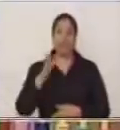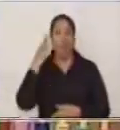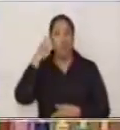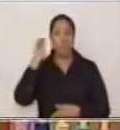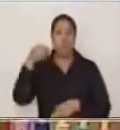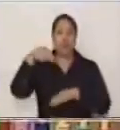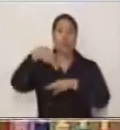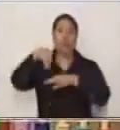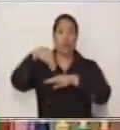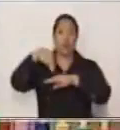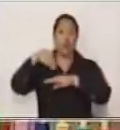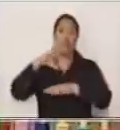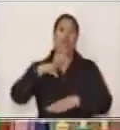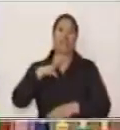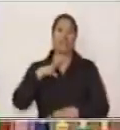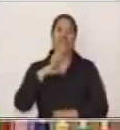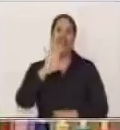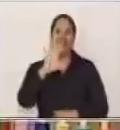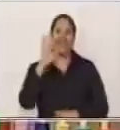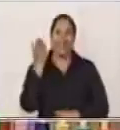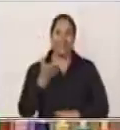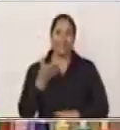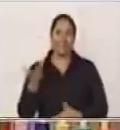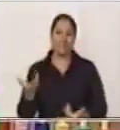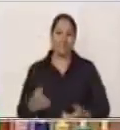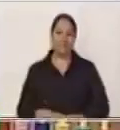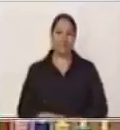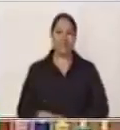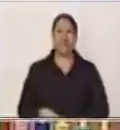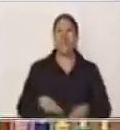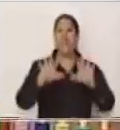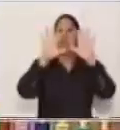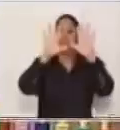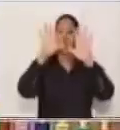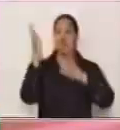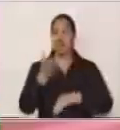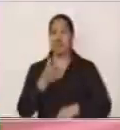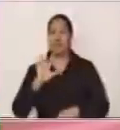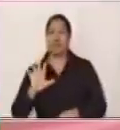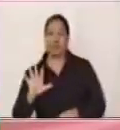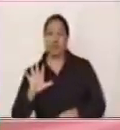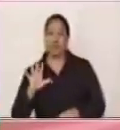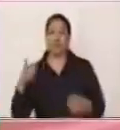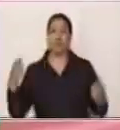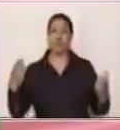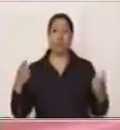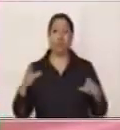aquí también la tiene. Entonces decimos que 10 quintos se simplifica